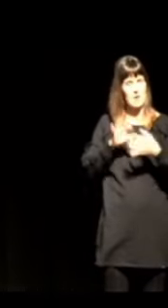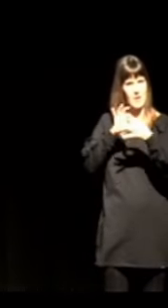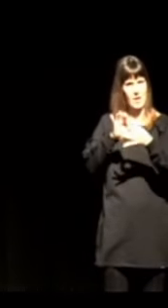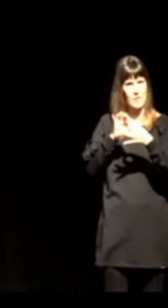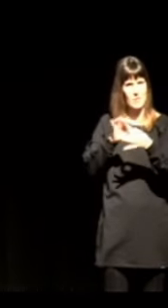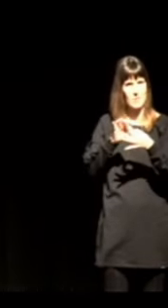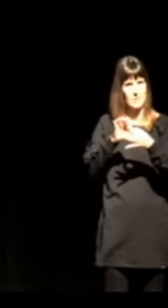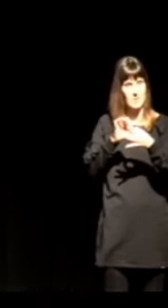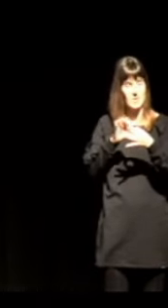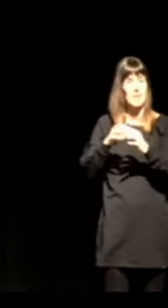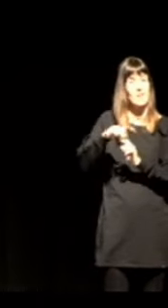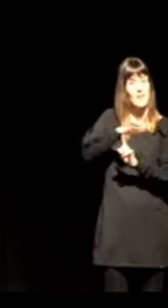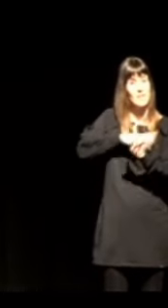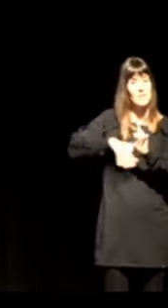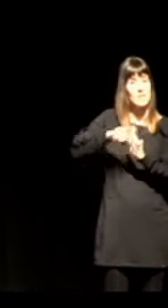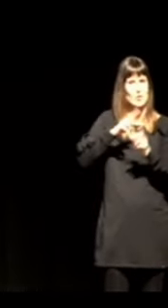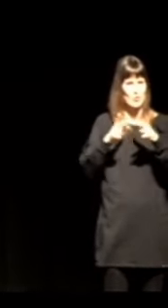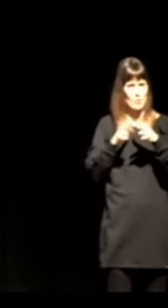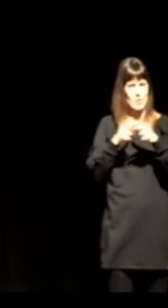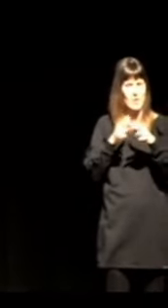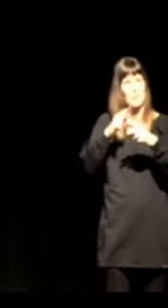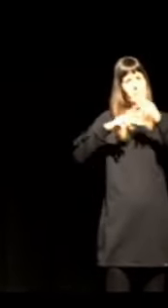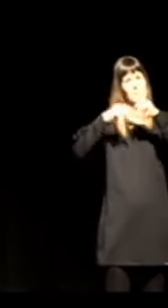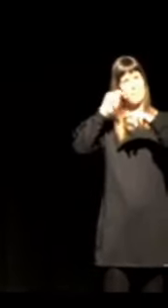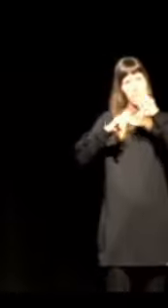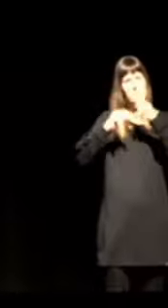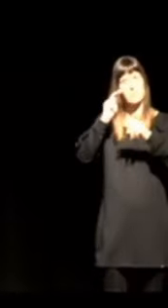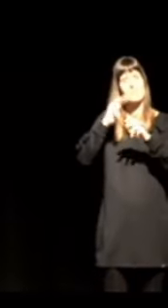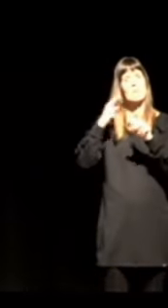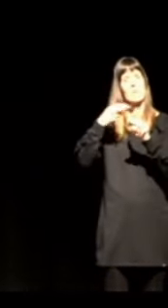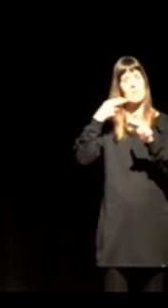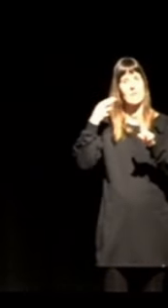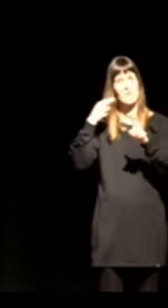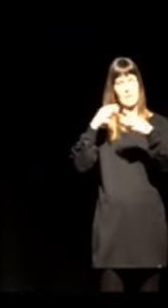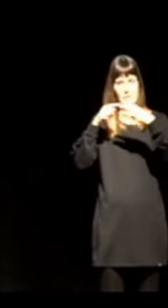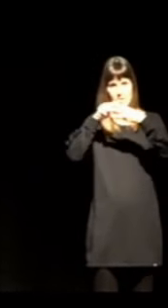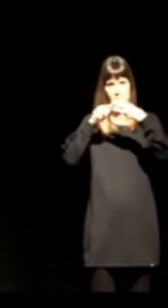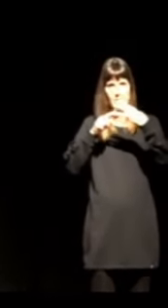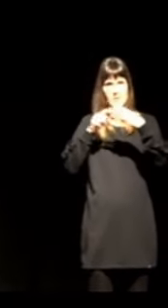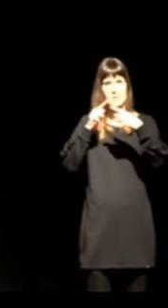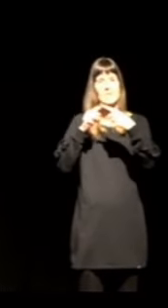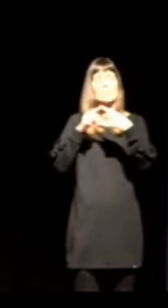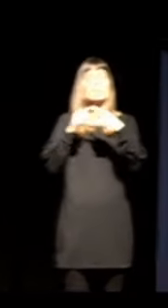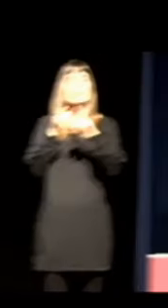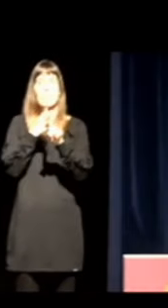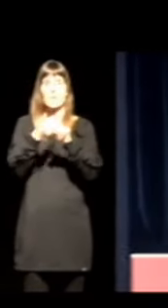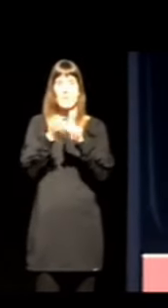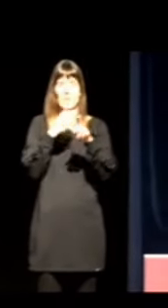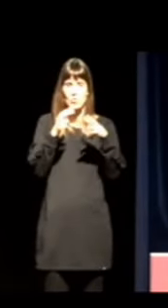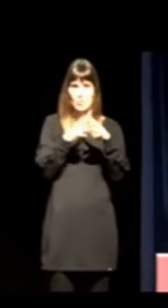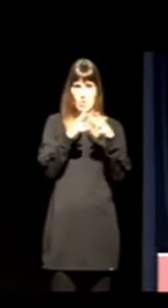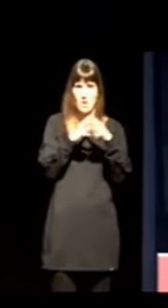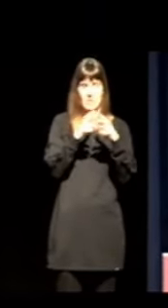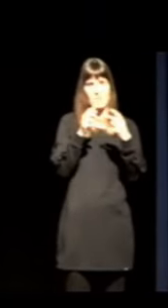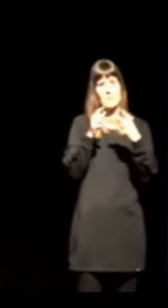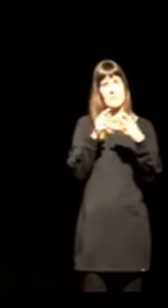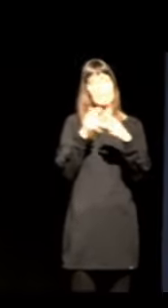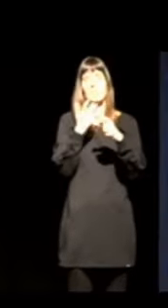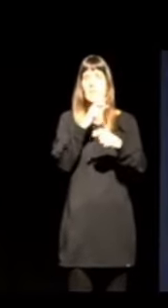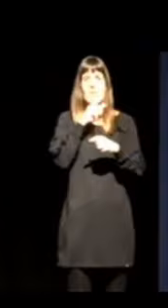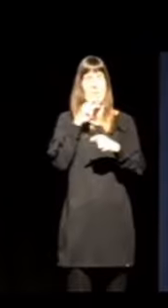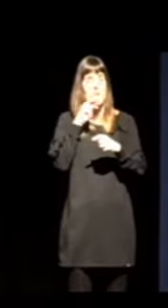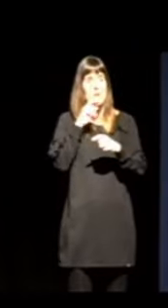se ejerce y se reproduce en el espacio social y tiene tres dimensiones. El maltrato en lo social, valores, por ejemplo,